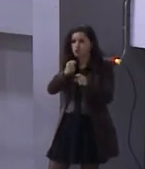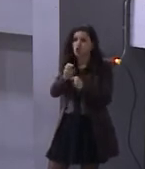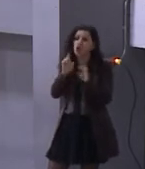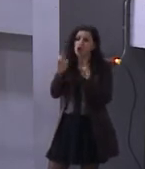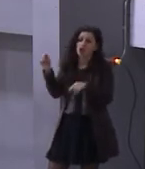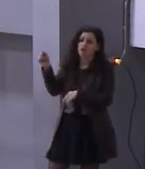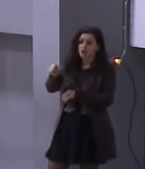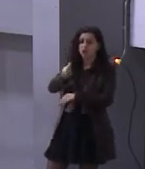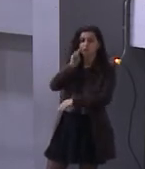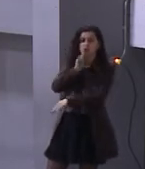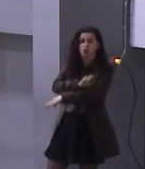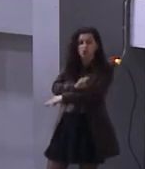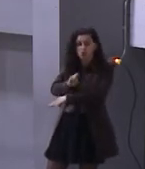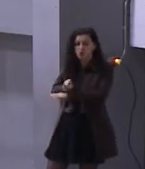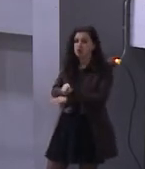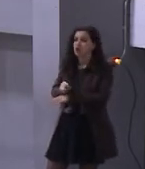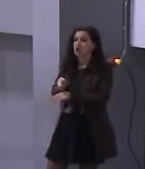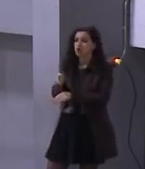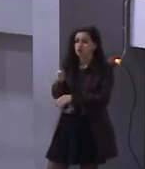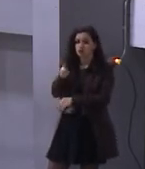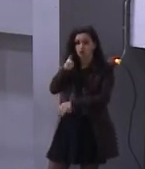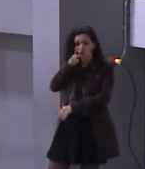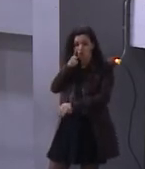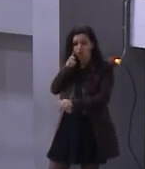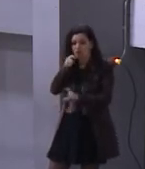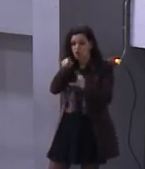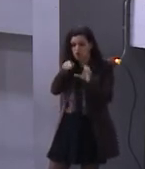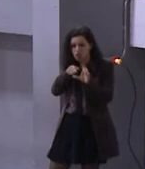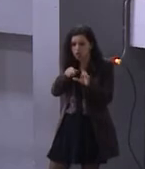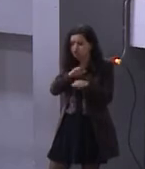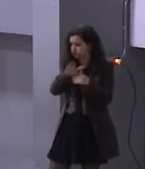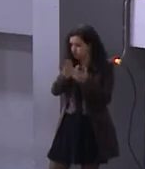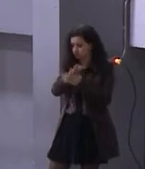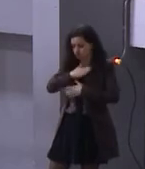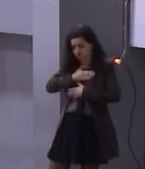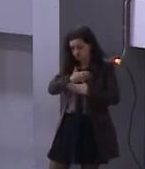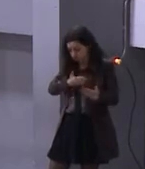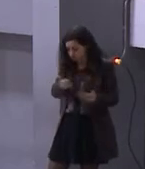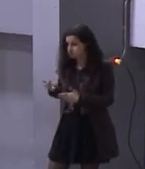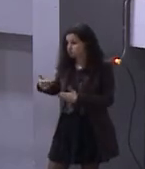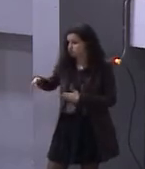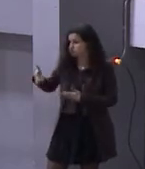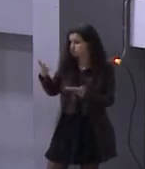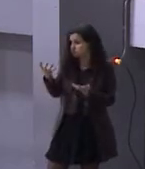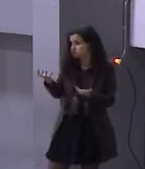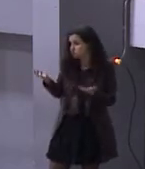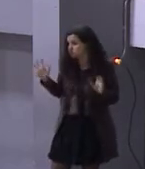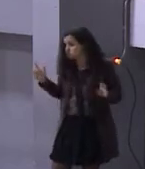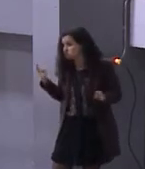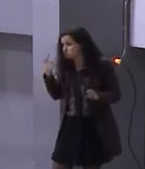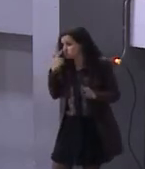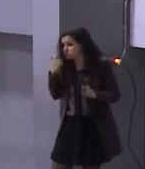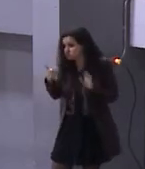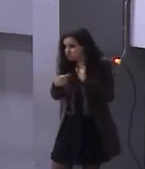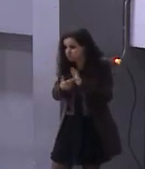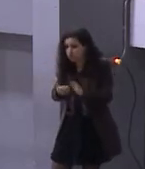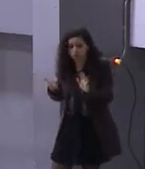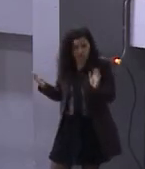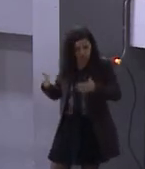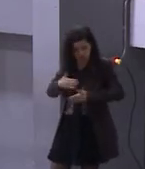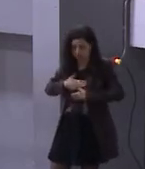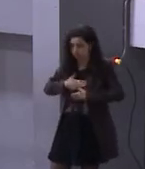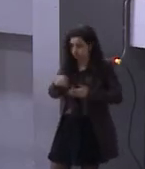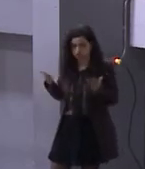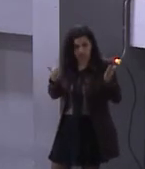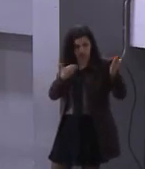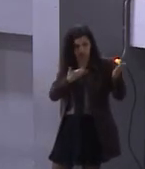Procuraduría, la Contraloría, todos estamos dispuestos a recibirlos y ustedes también, si quieren ver los reportes, por supuesto, está